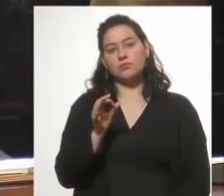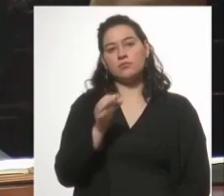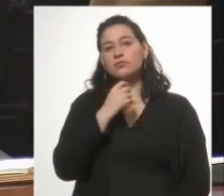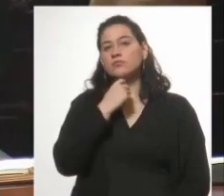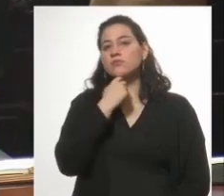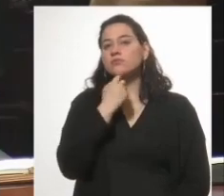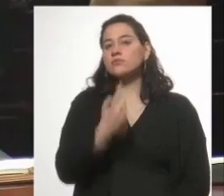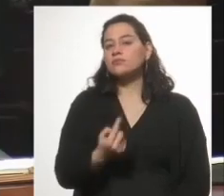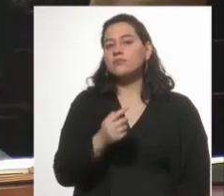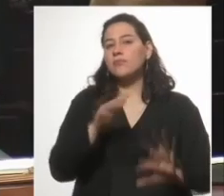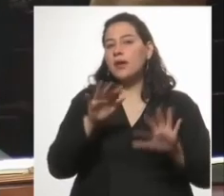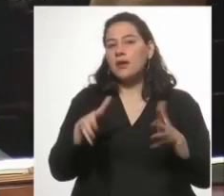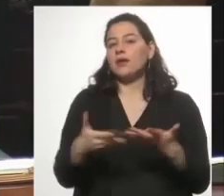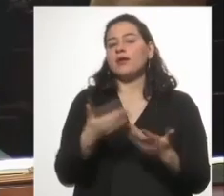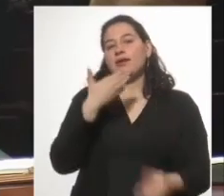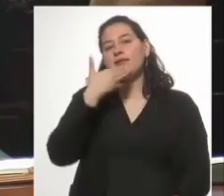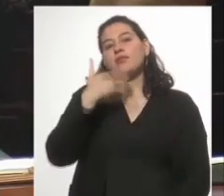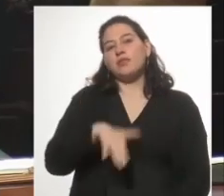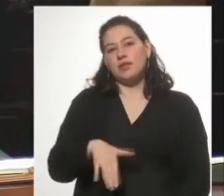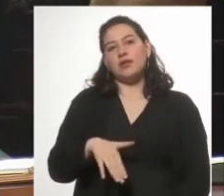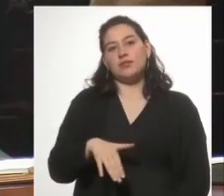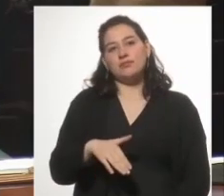para entender